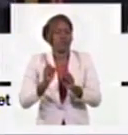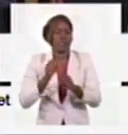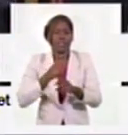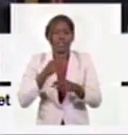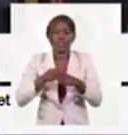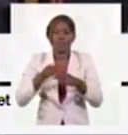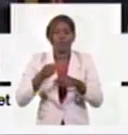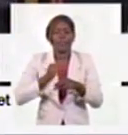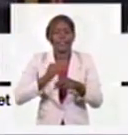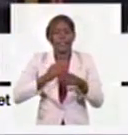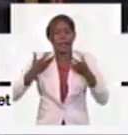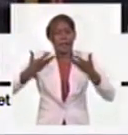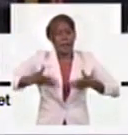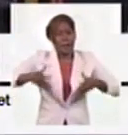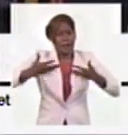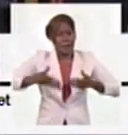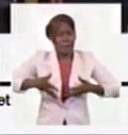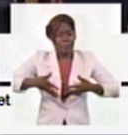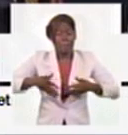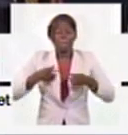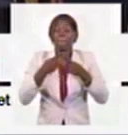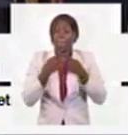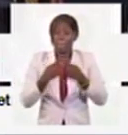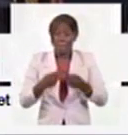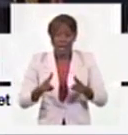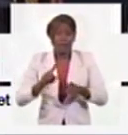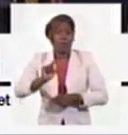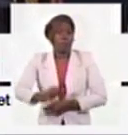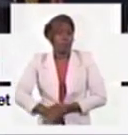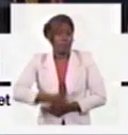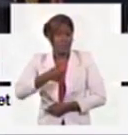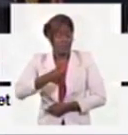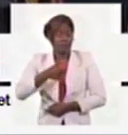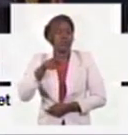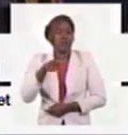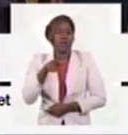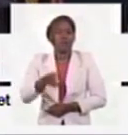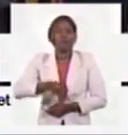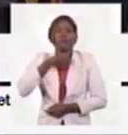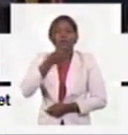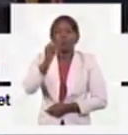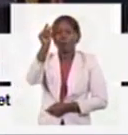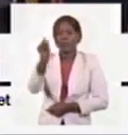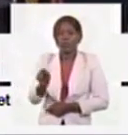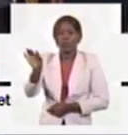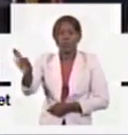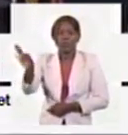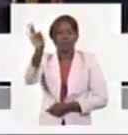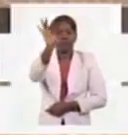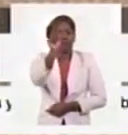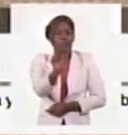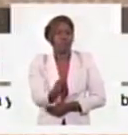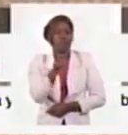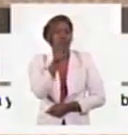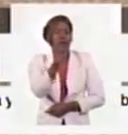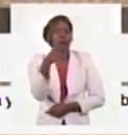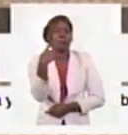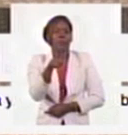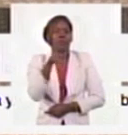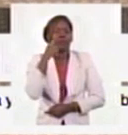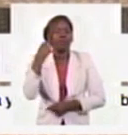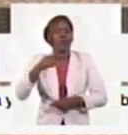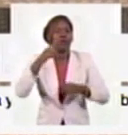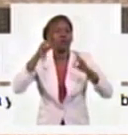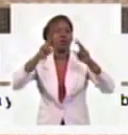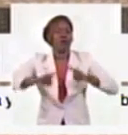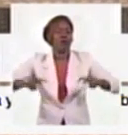general estadounidense, nombrara a Jack Smith consejero especial para llevar a cabo una investigación sobre el mal manejo